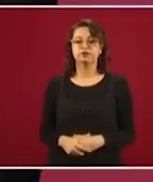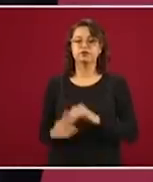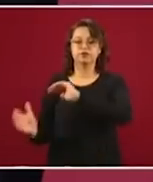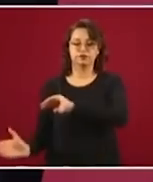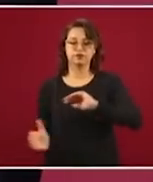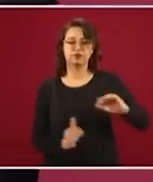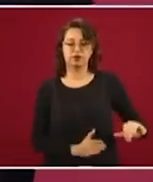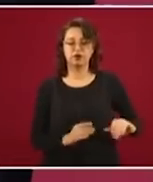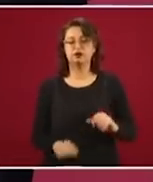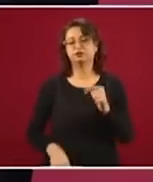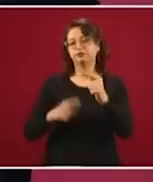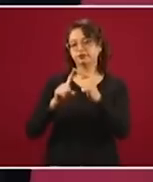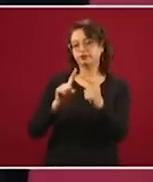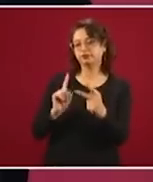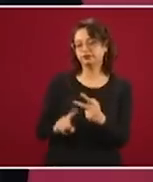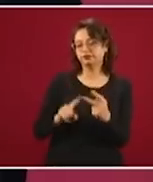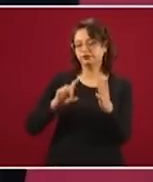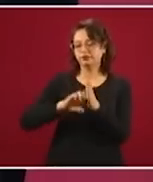implica